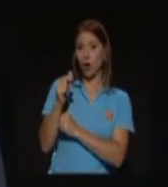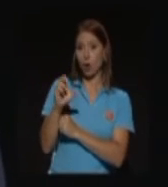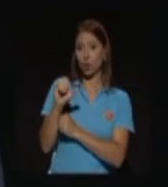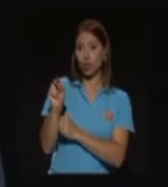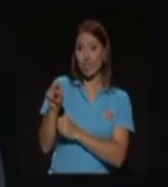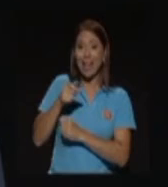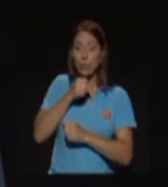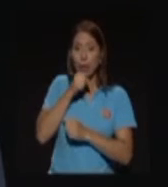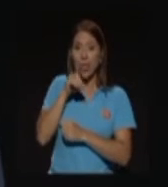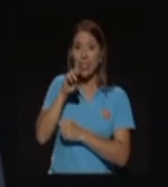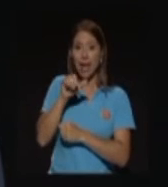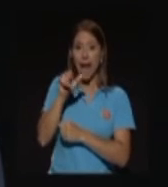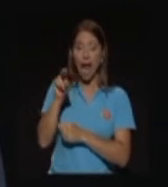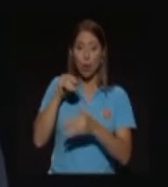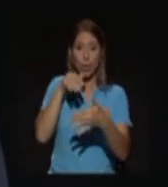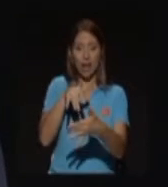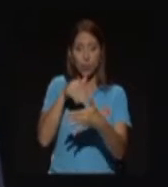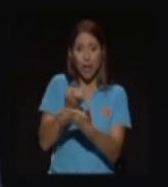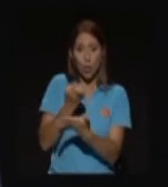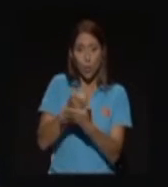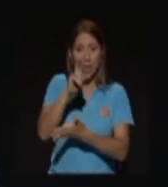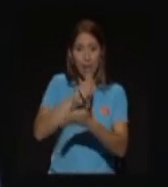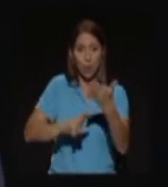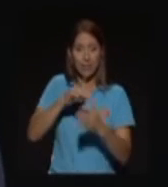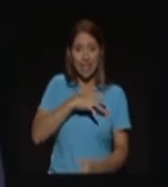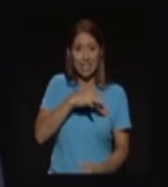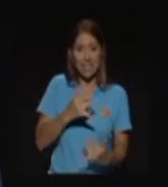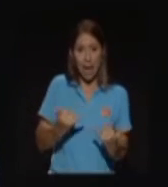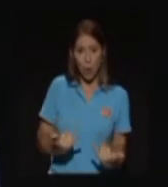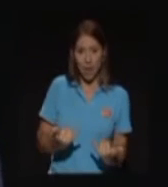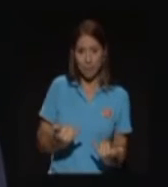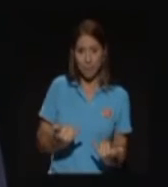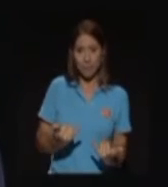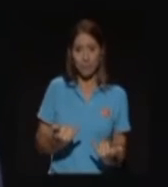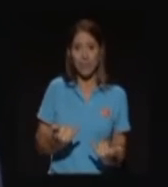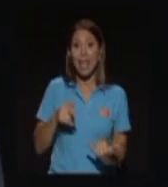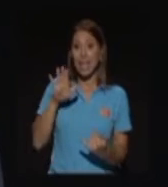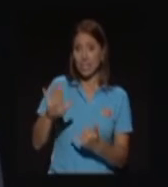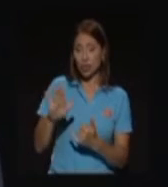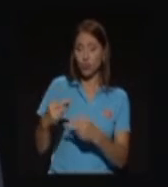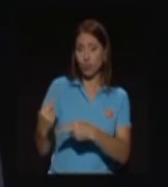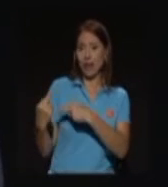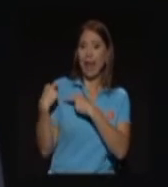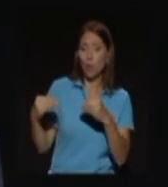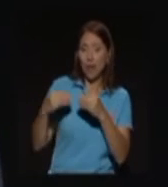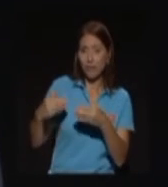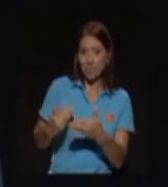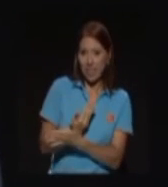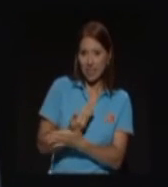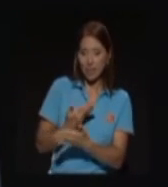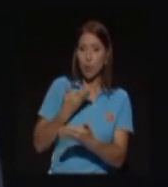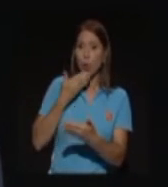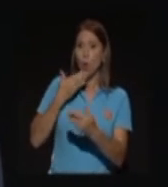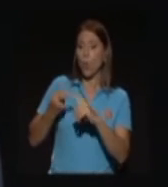decano de la Escuela de Economía de la Universidad de Chile ahora, ese es su cargo más reciente, buen amigo